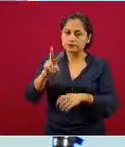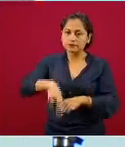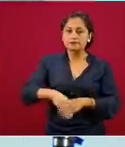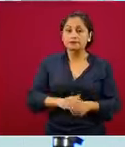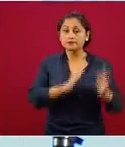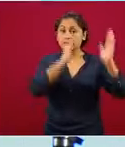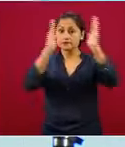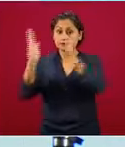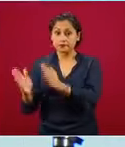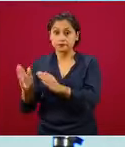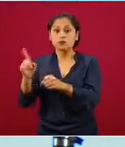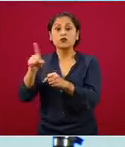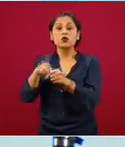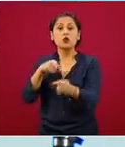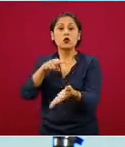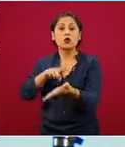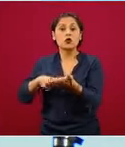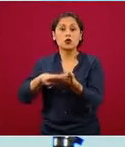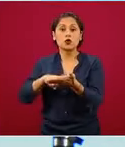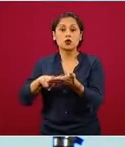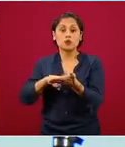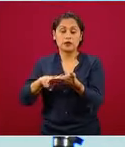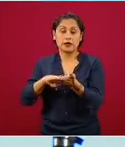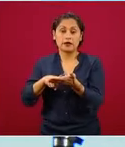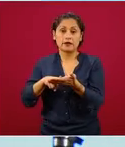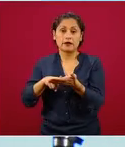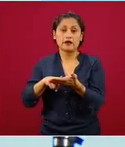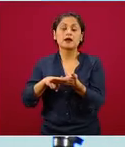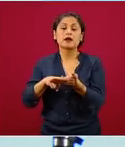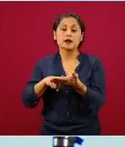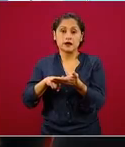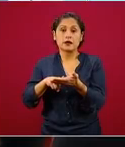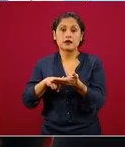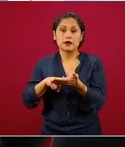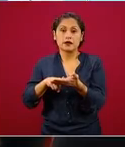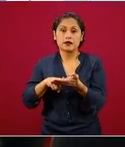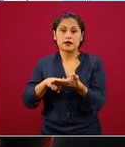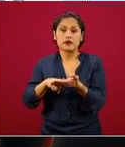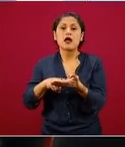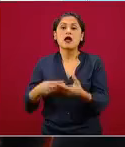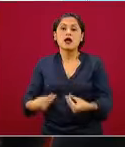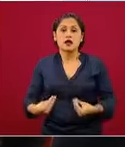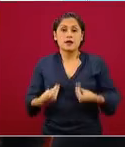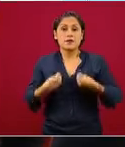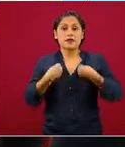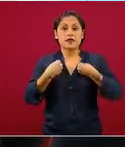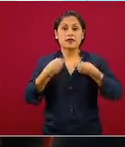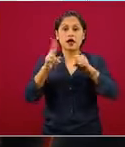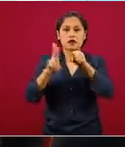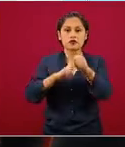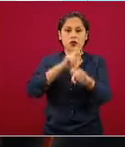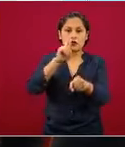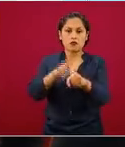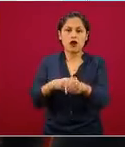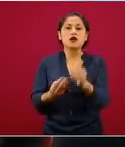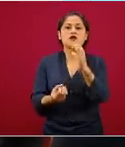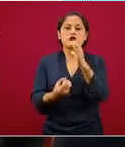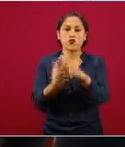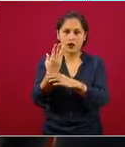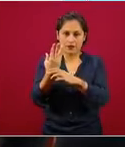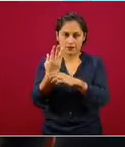verde recuperamos, pero recordar con nueva normalidad. Penúltimo,